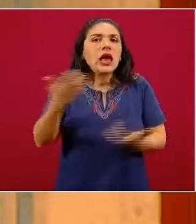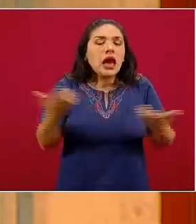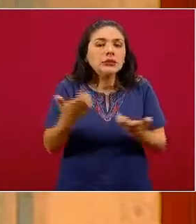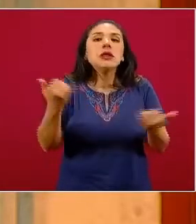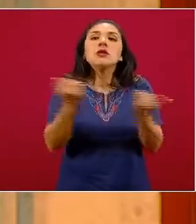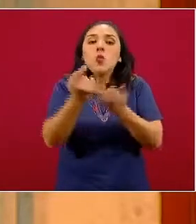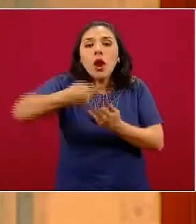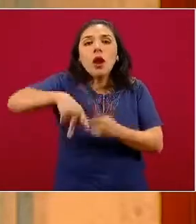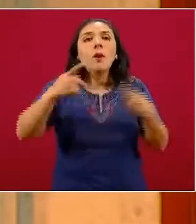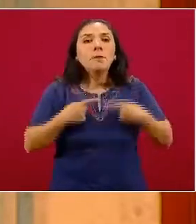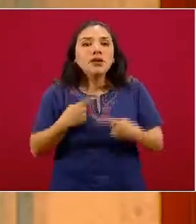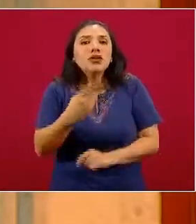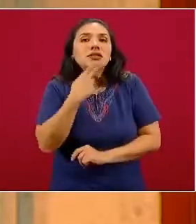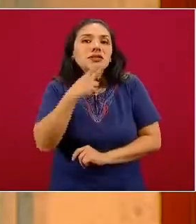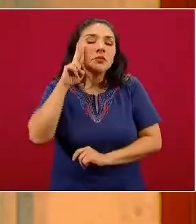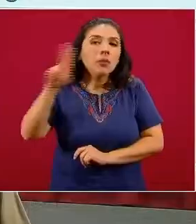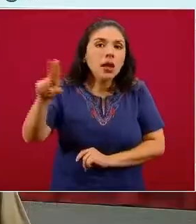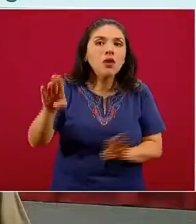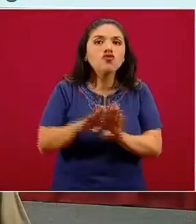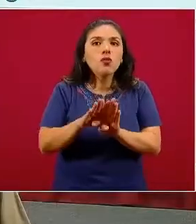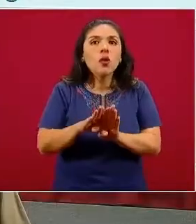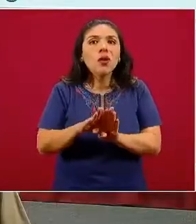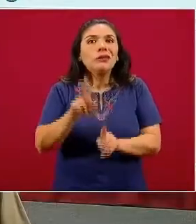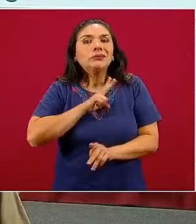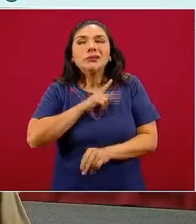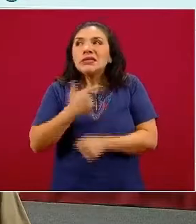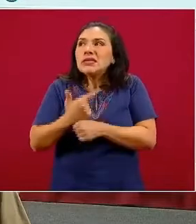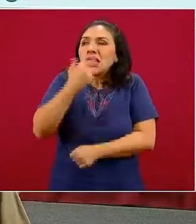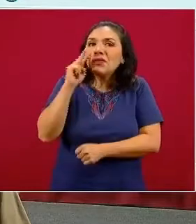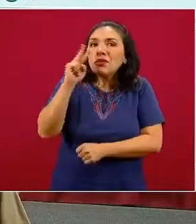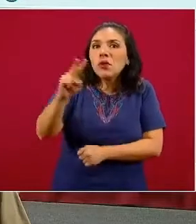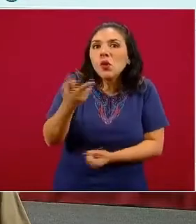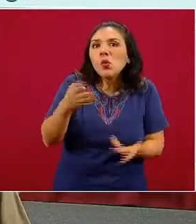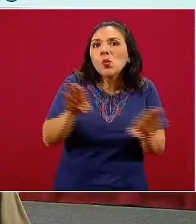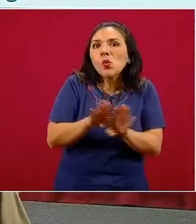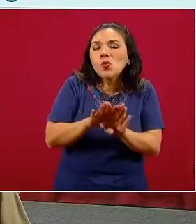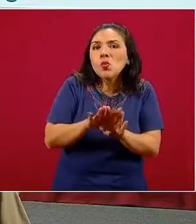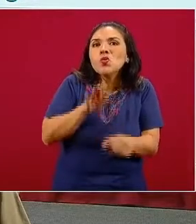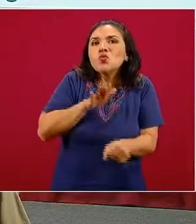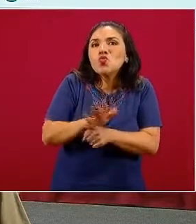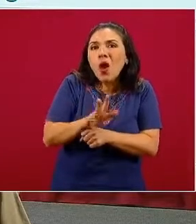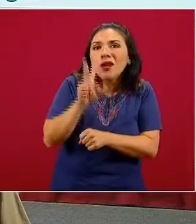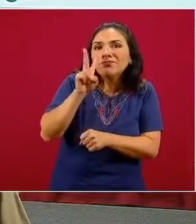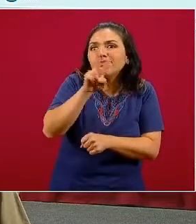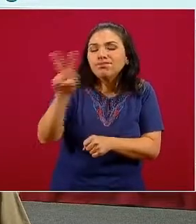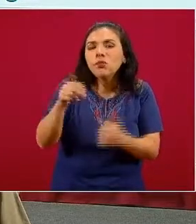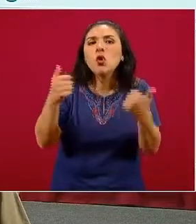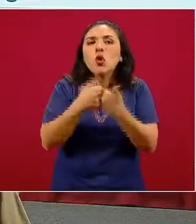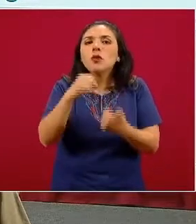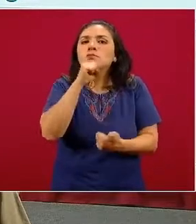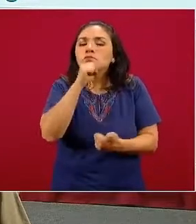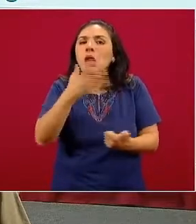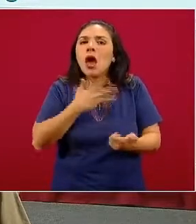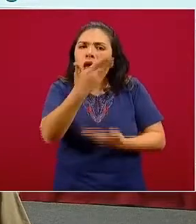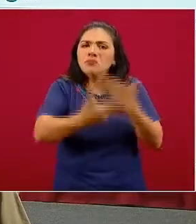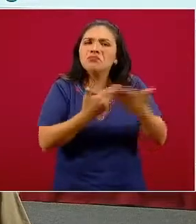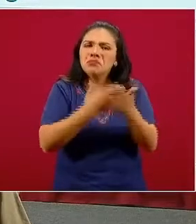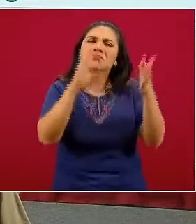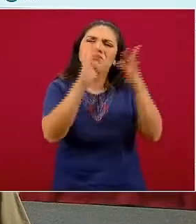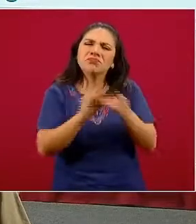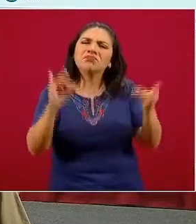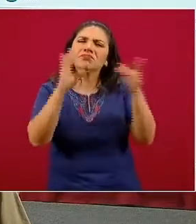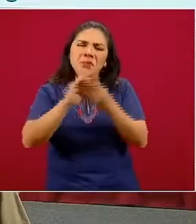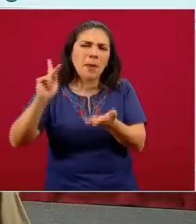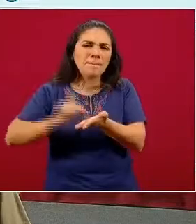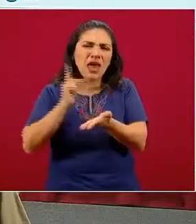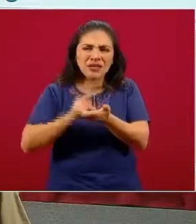la población. Identificar en qué etapa del riesgo se está, y hay una serie de lineamientos que han sido presentados múltiples veces en